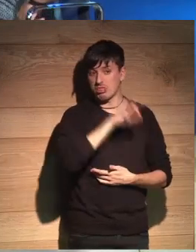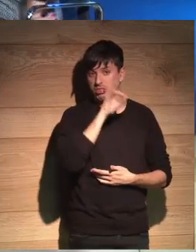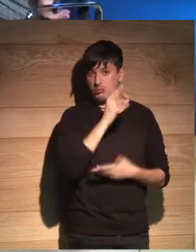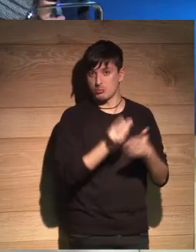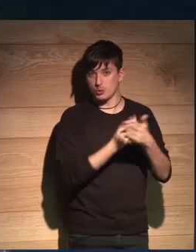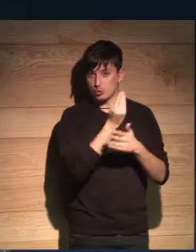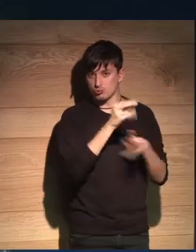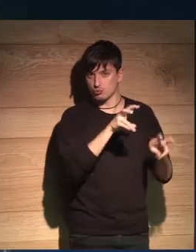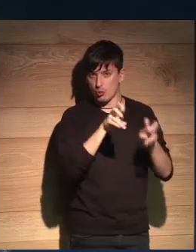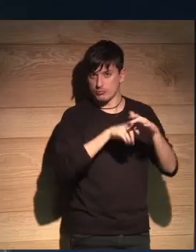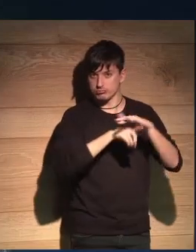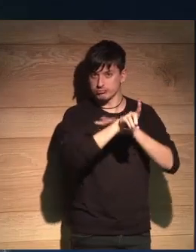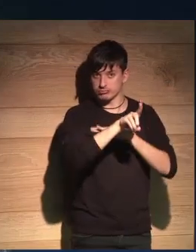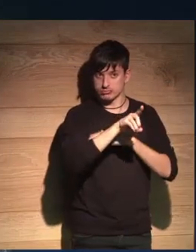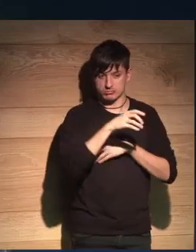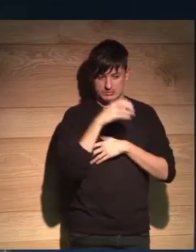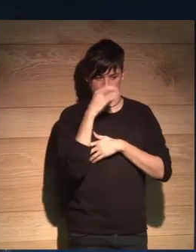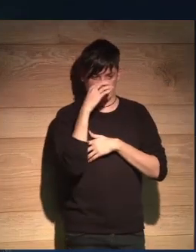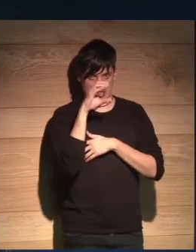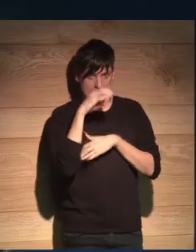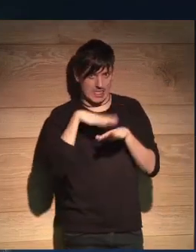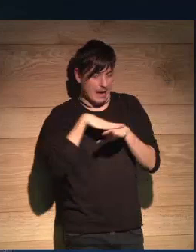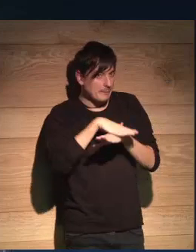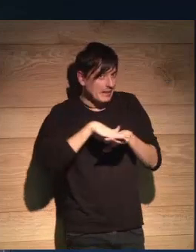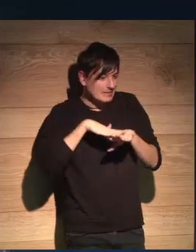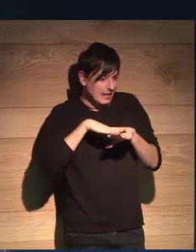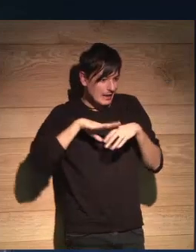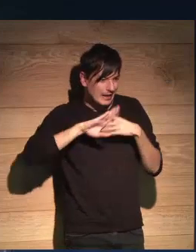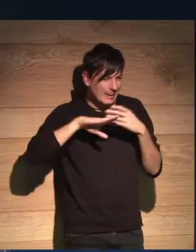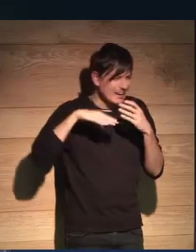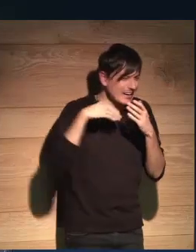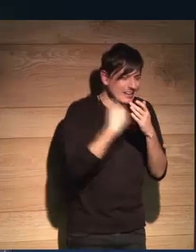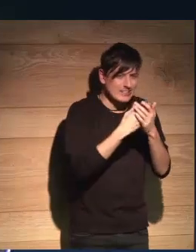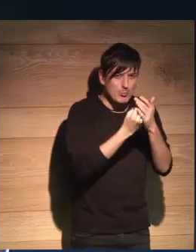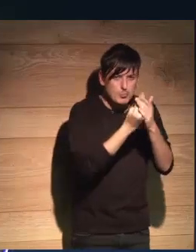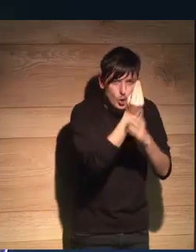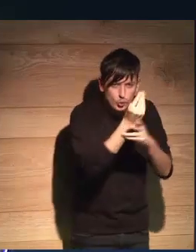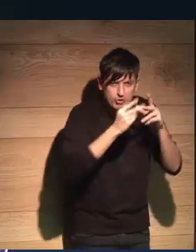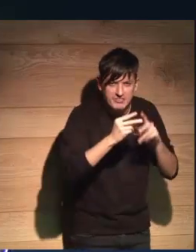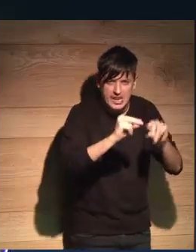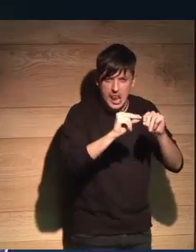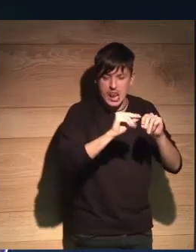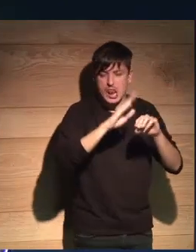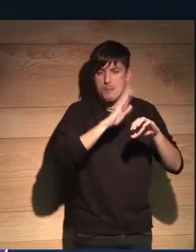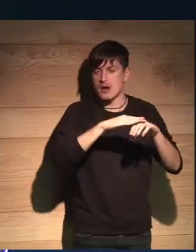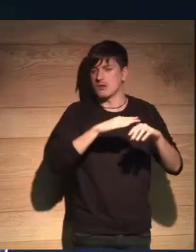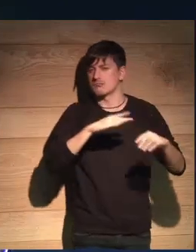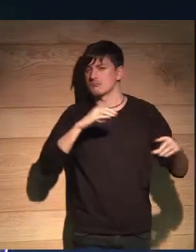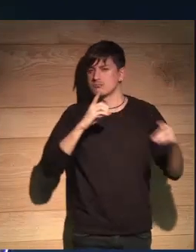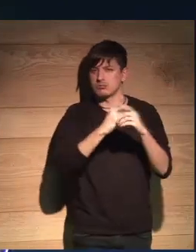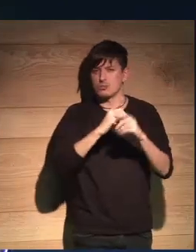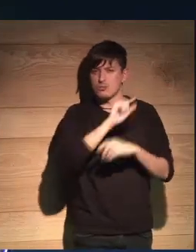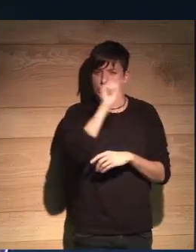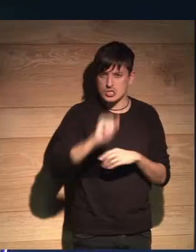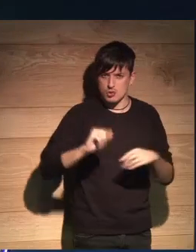nuevo producto desde la ciencia, entre comillas, básica hasta el final del producto para combatir el